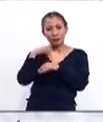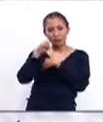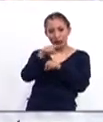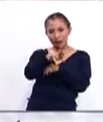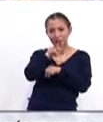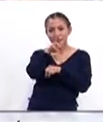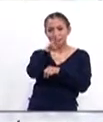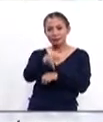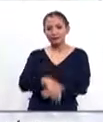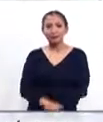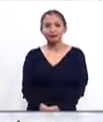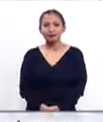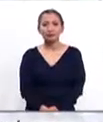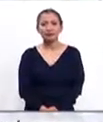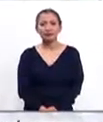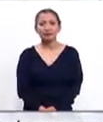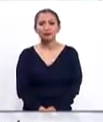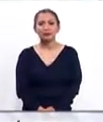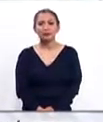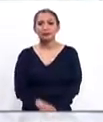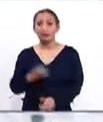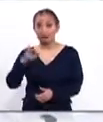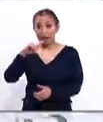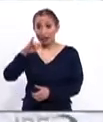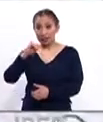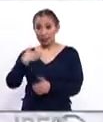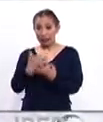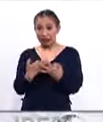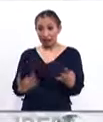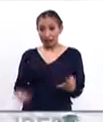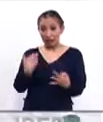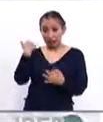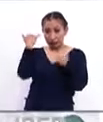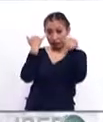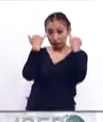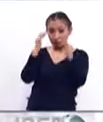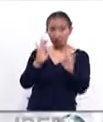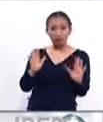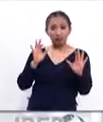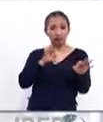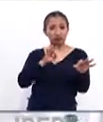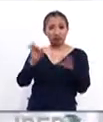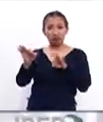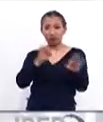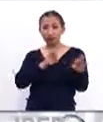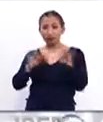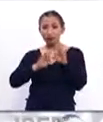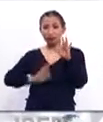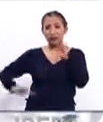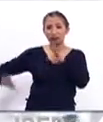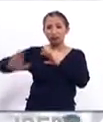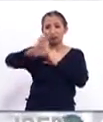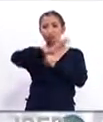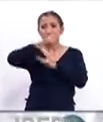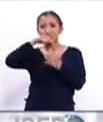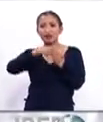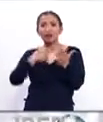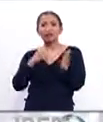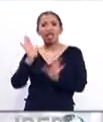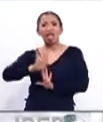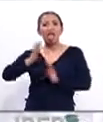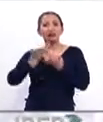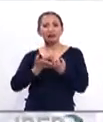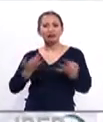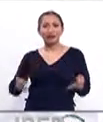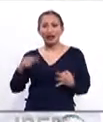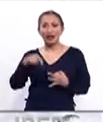que ella nos explique. The engineers on the ground have done an amazing job of creating this space that feels a lot like Earth.